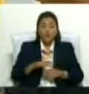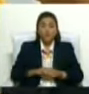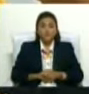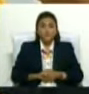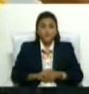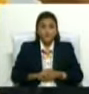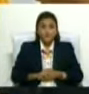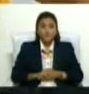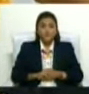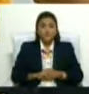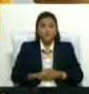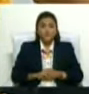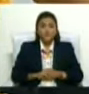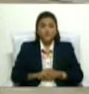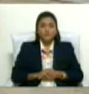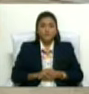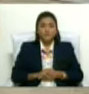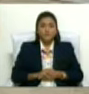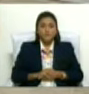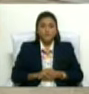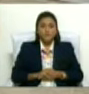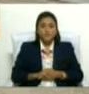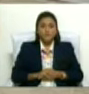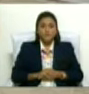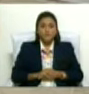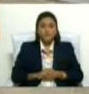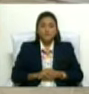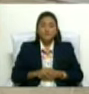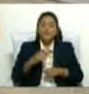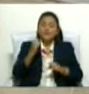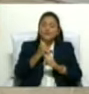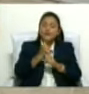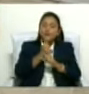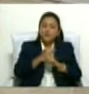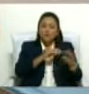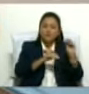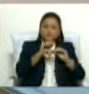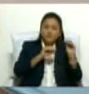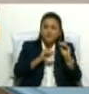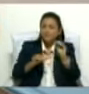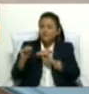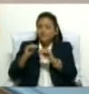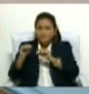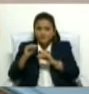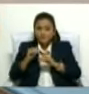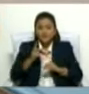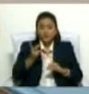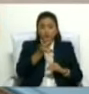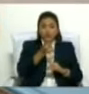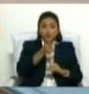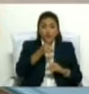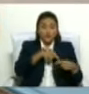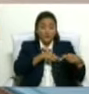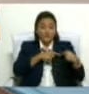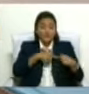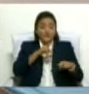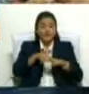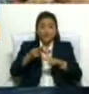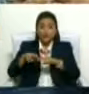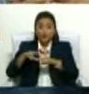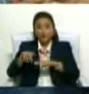en nuestros consultorios, en nuestras habitaciones. Entre los trabajos de rehabilitación destacan la activación de dos consultorios de cardiología